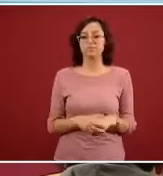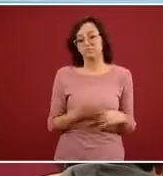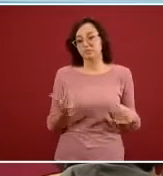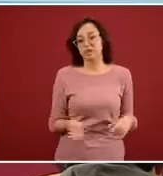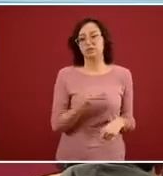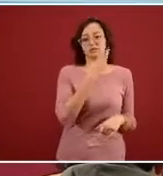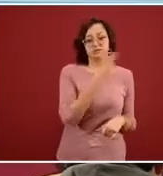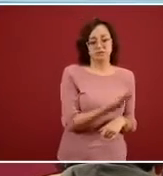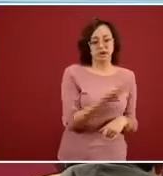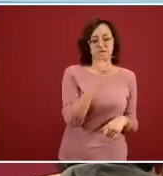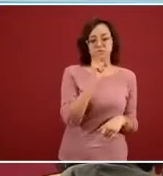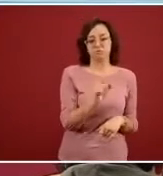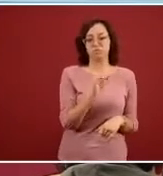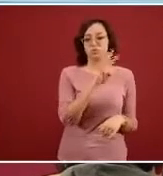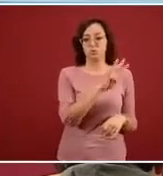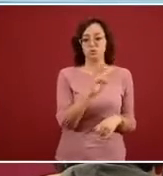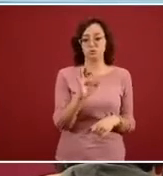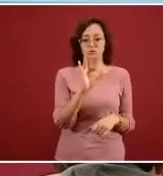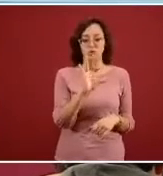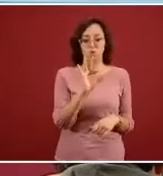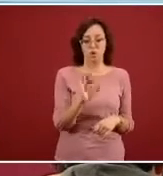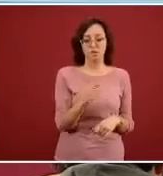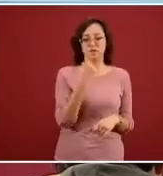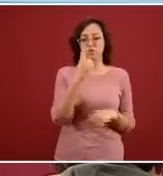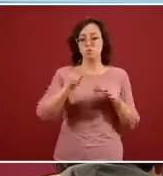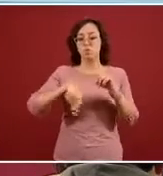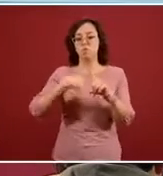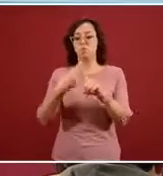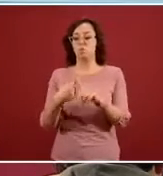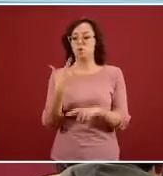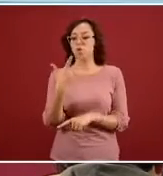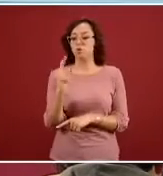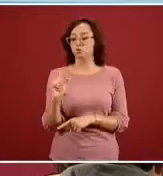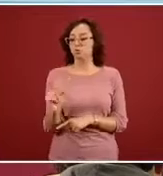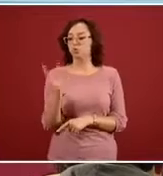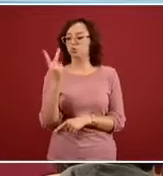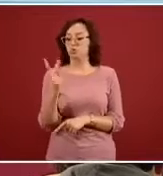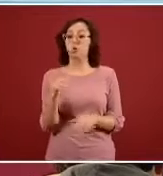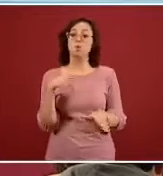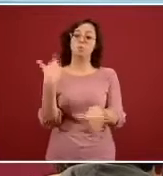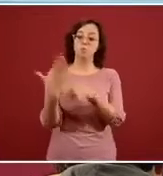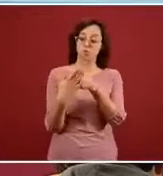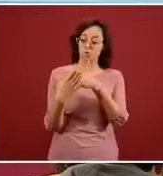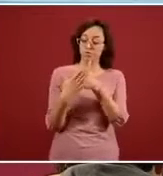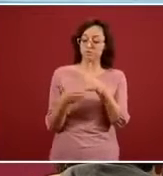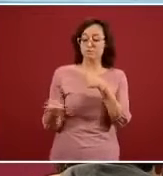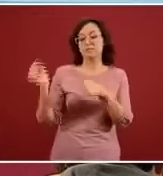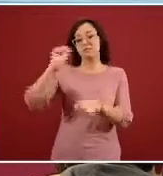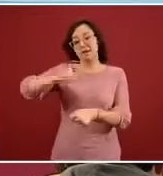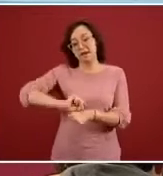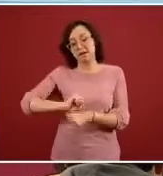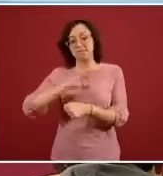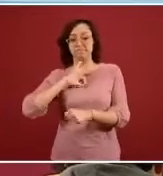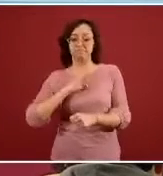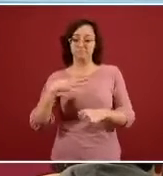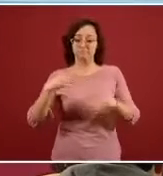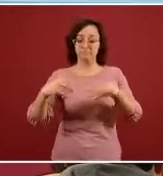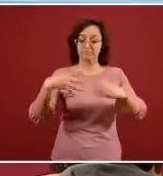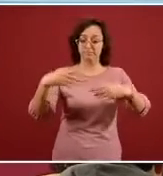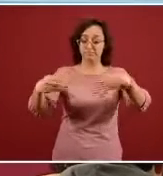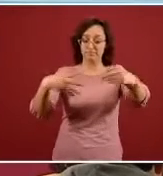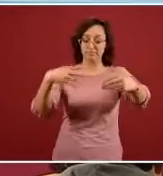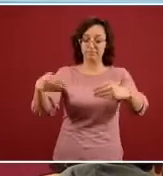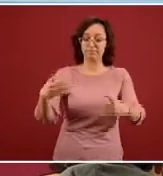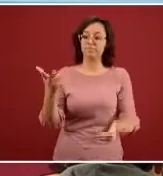ese número por 8.2. La siguiente semana, de acuerdo a la intensidad de la transmisión y los distintos componentes